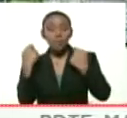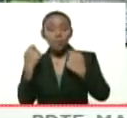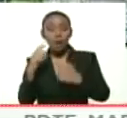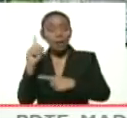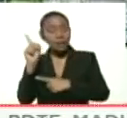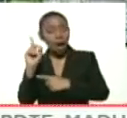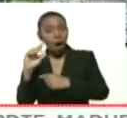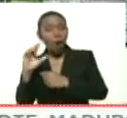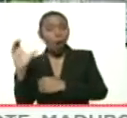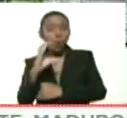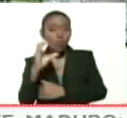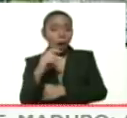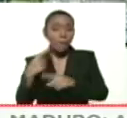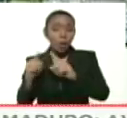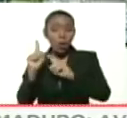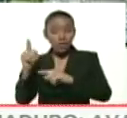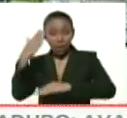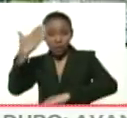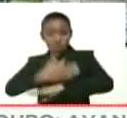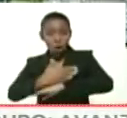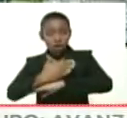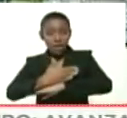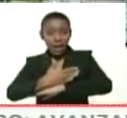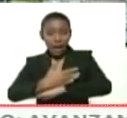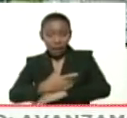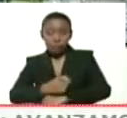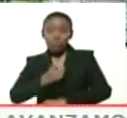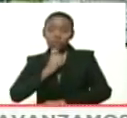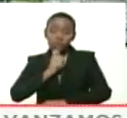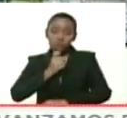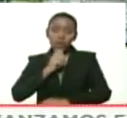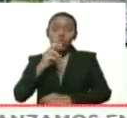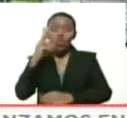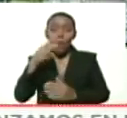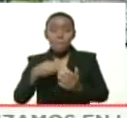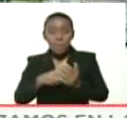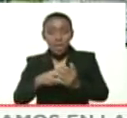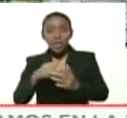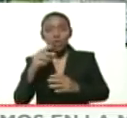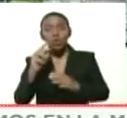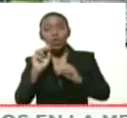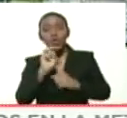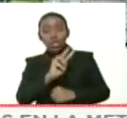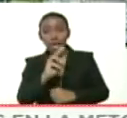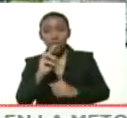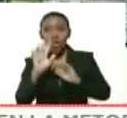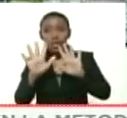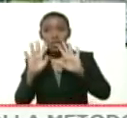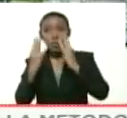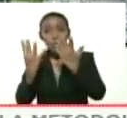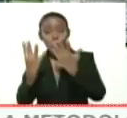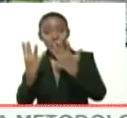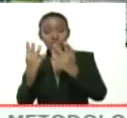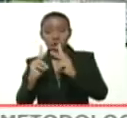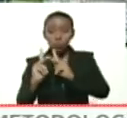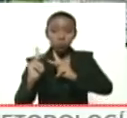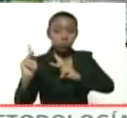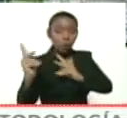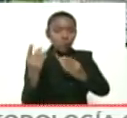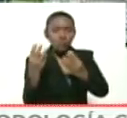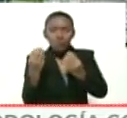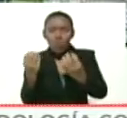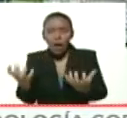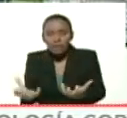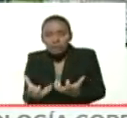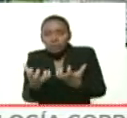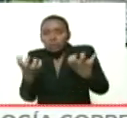Colombia, pero esa es una frontera, que es una frontera compleja, 2.219 kilómetros de frontera muy porosa, muy